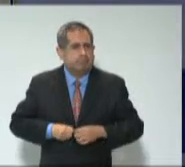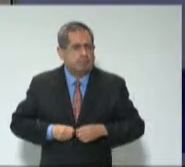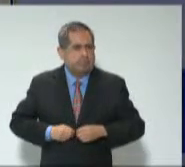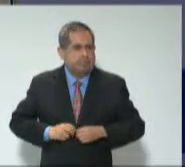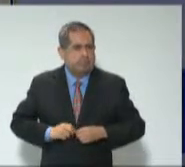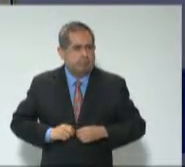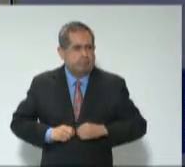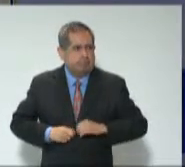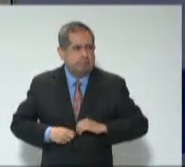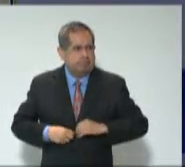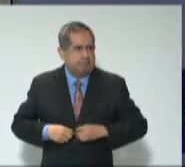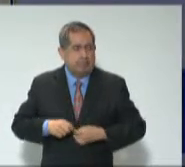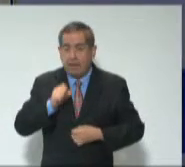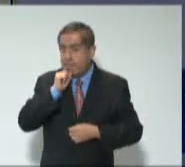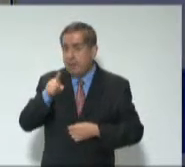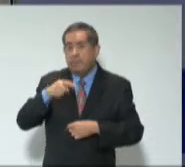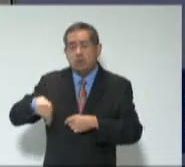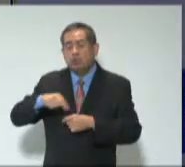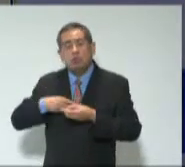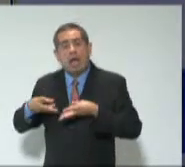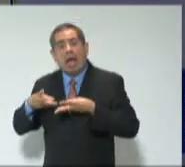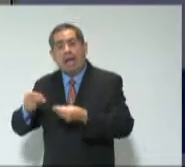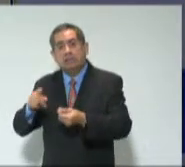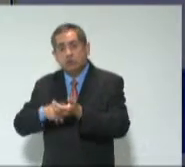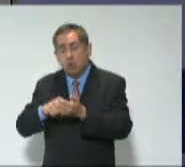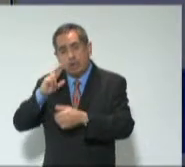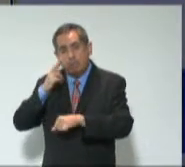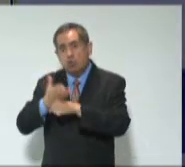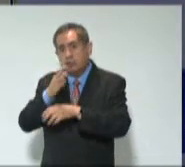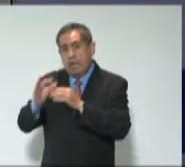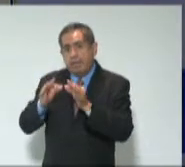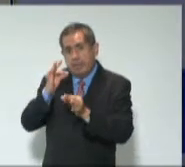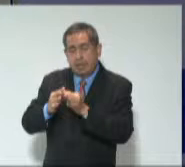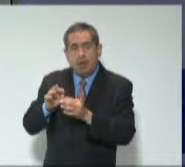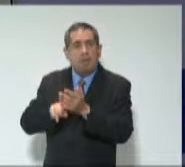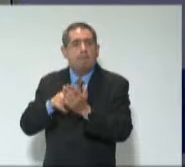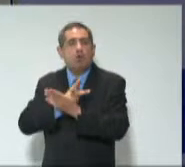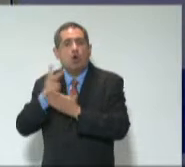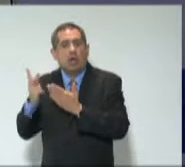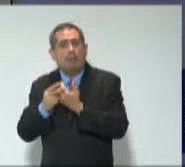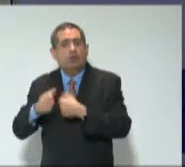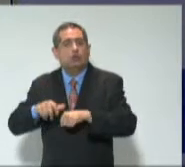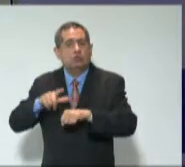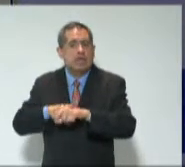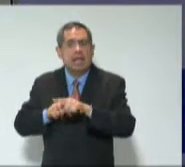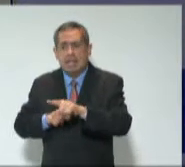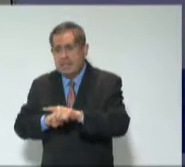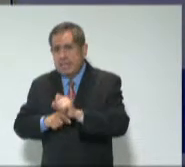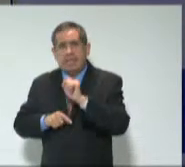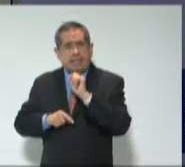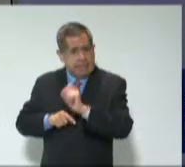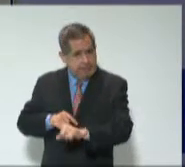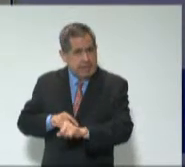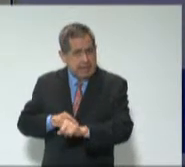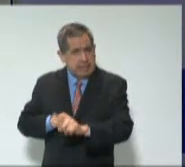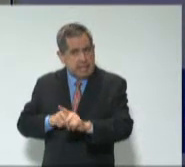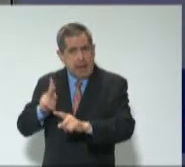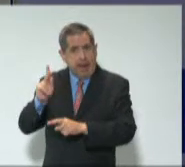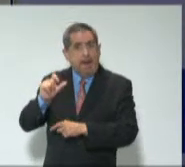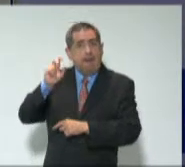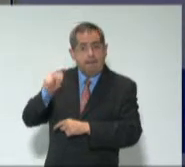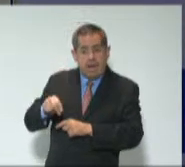compromiso de gasto abierto y responsable en programas sociales que es parte de nuestro cuarto plan de